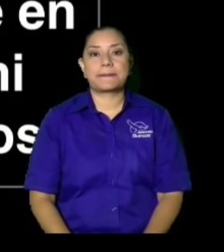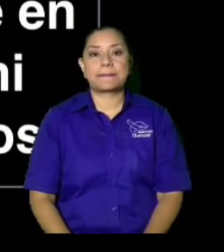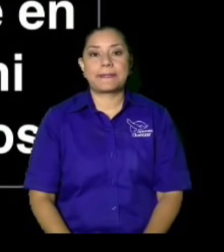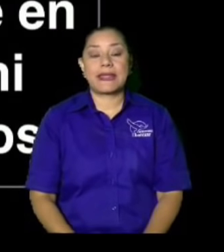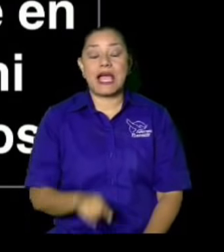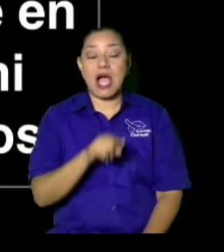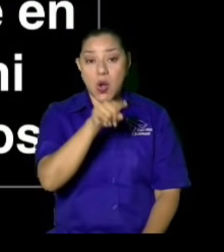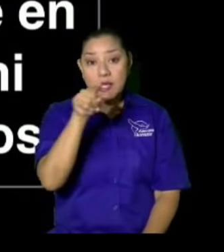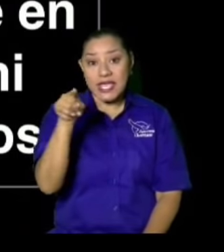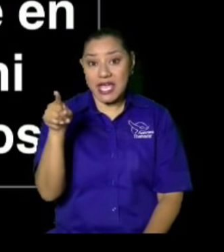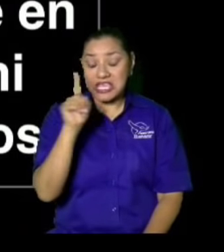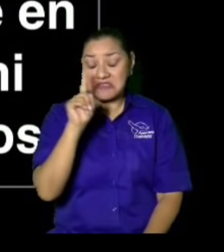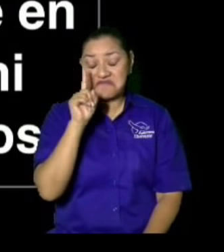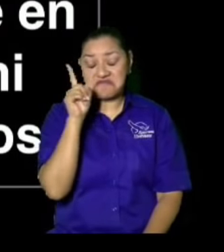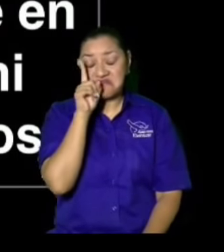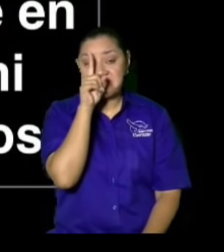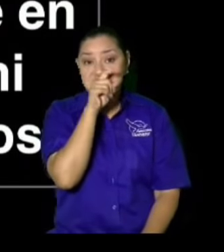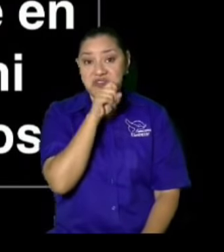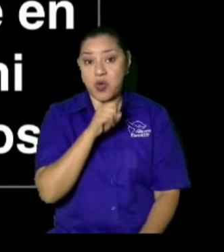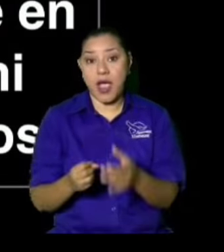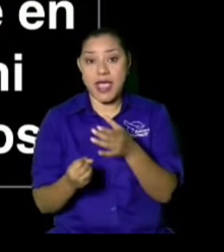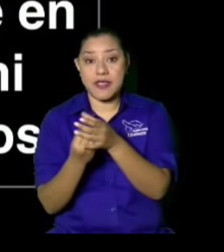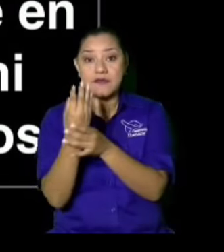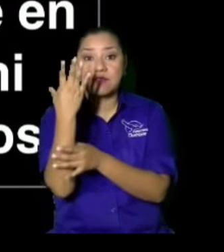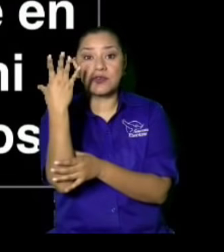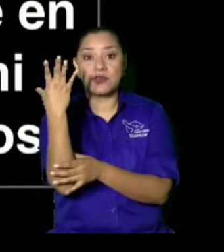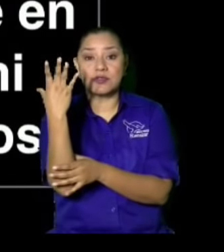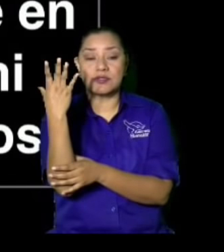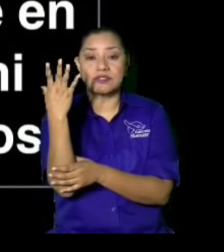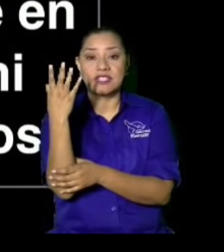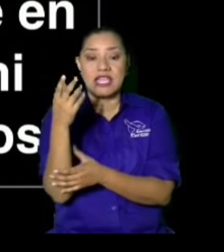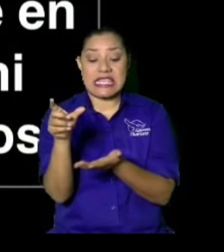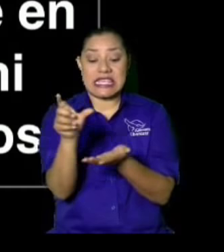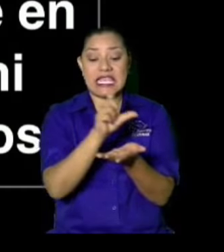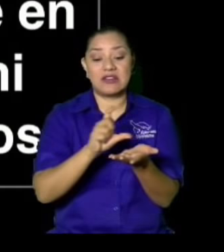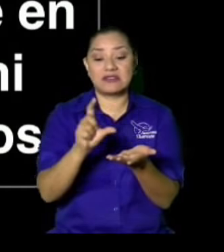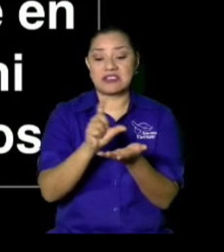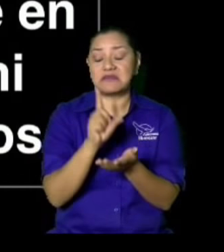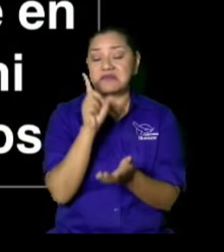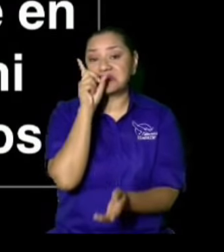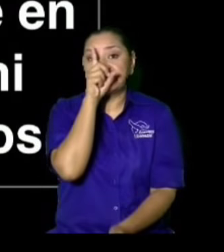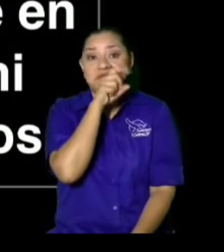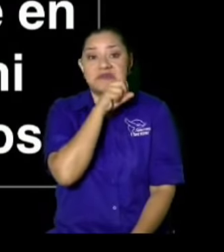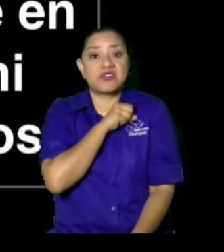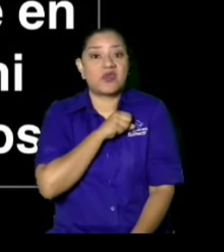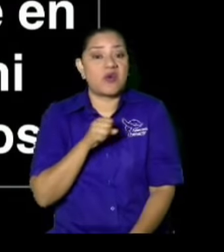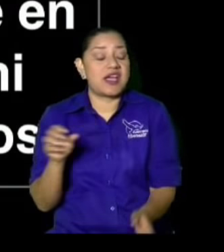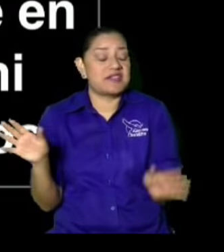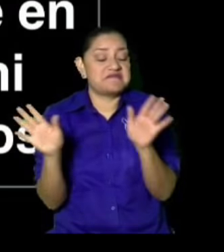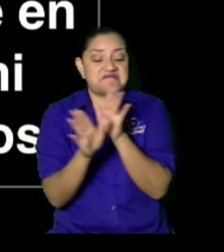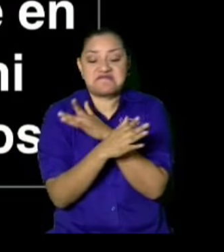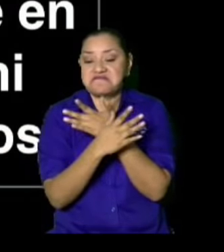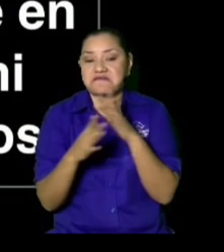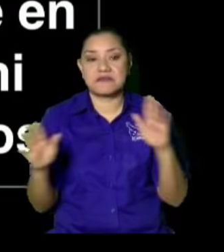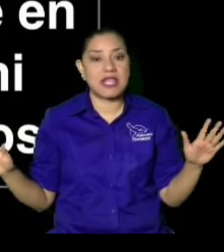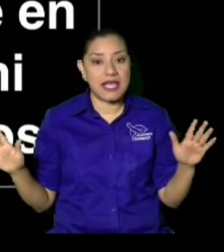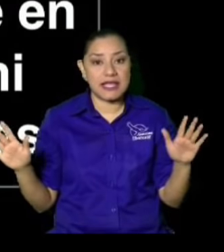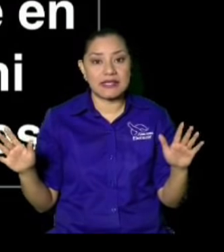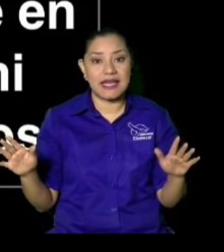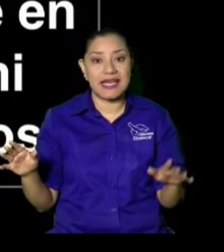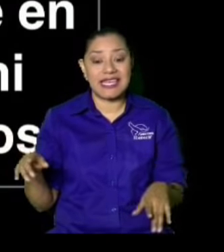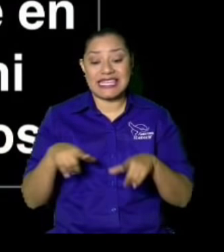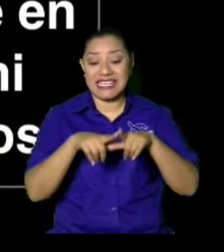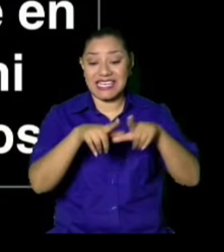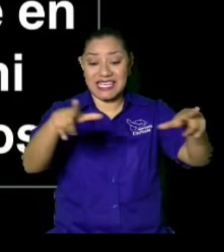las vides, aunque falle la cosecha del olivo y los campos no produzcan alimentos, aunque en el aprisco no